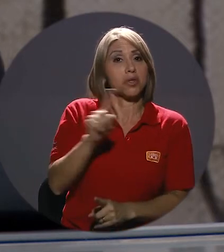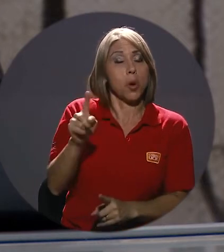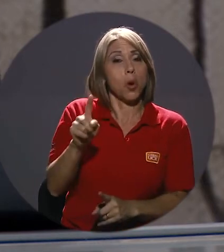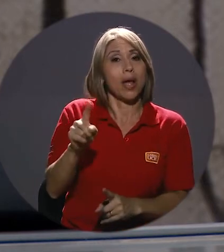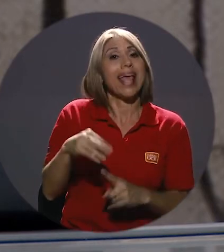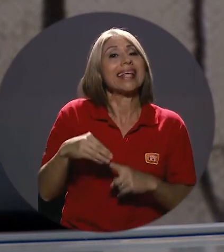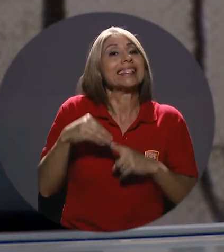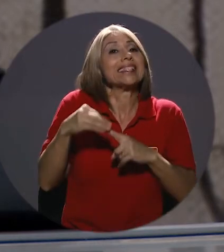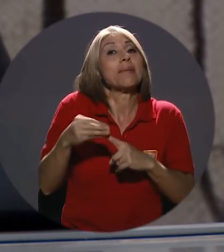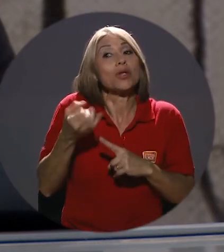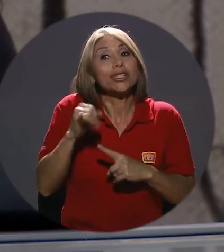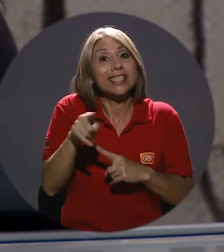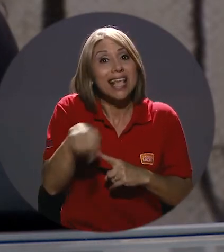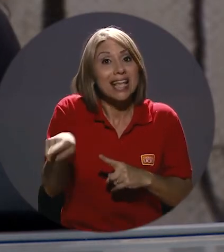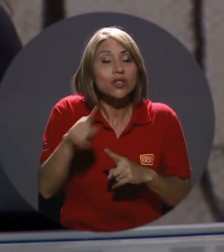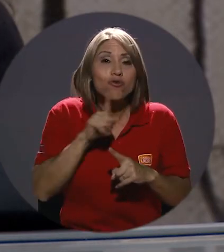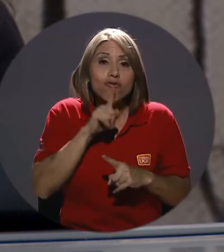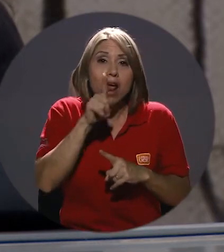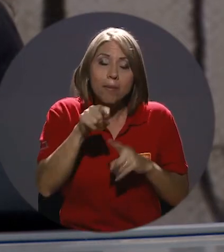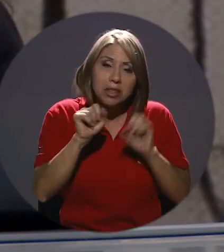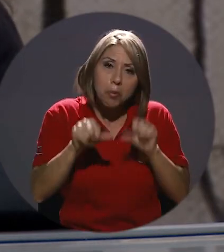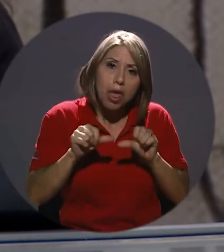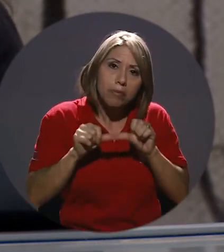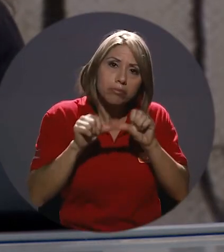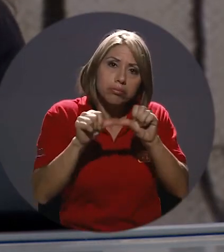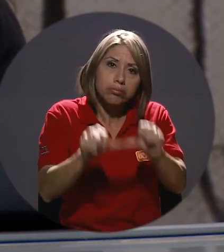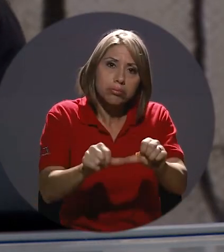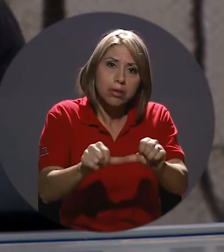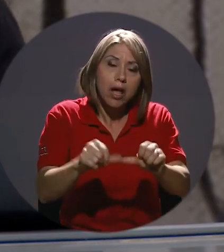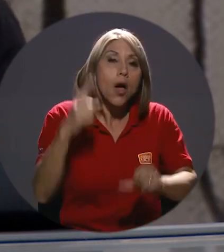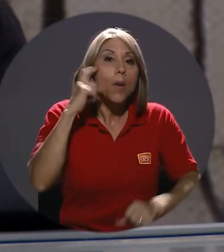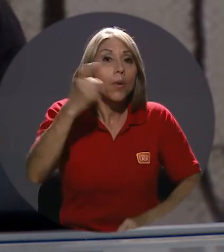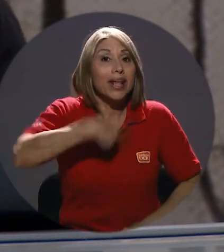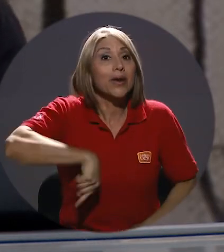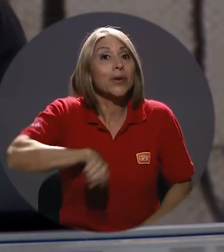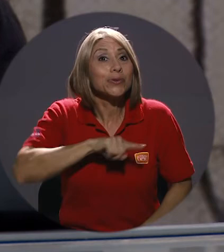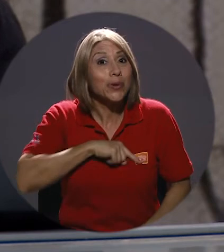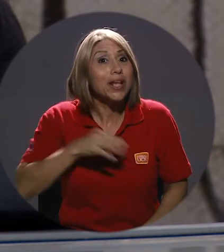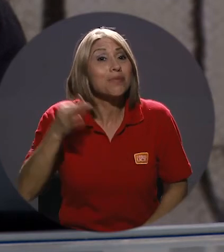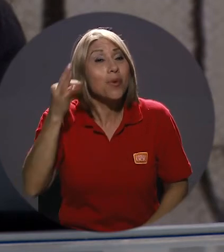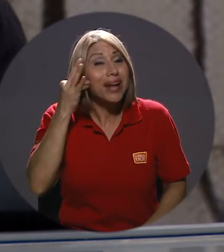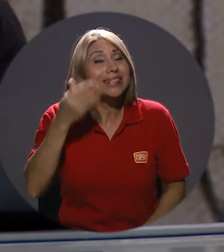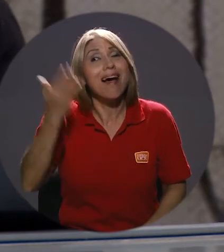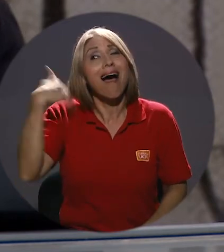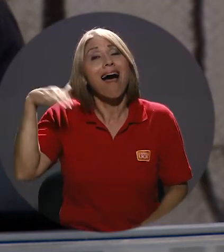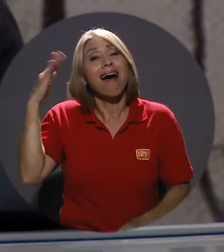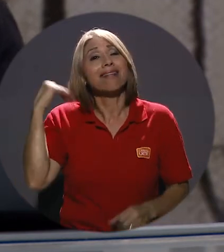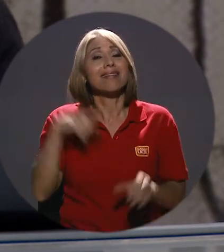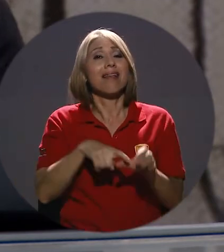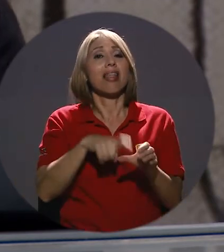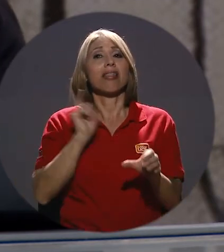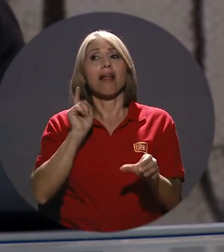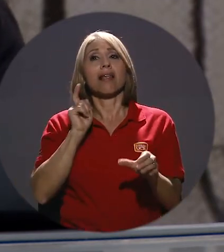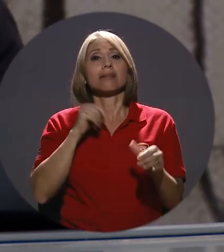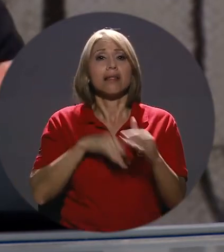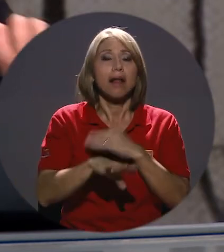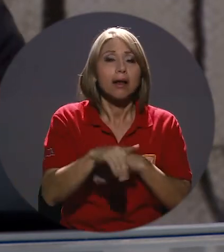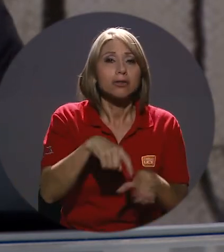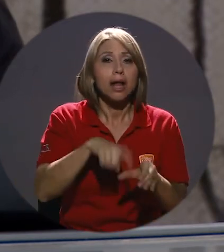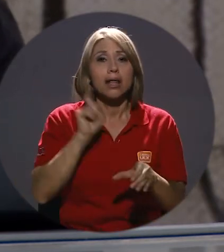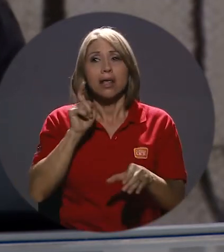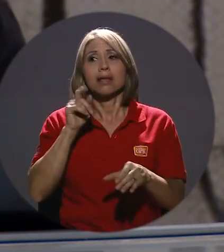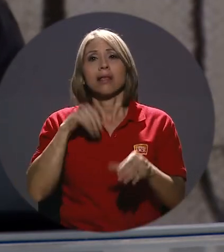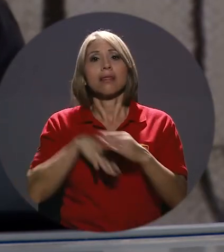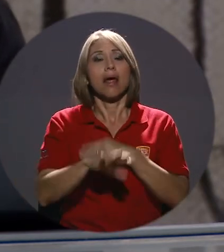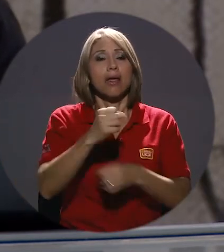que esto sea realmente sostenido, porque las mujeres tuvimos entradas y salidas del mercado laboral muy relacionado con